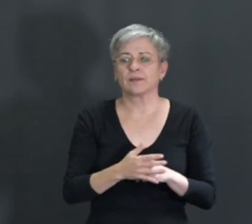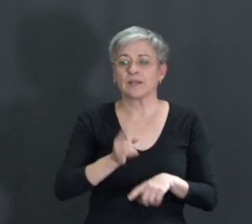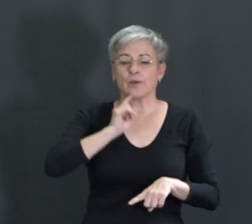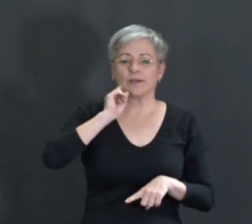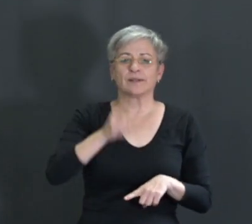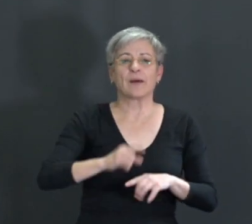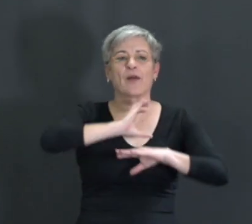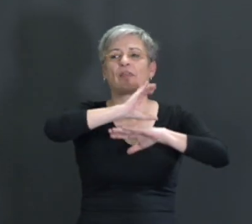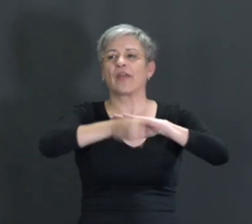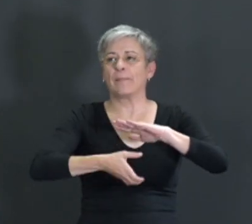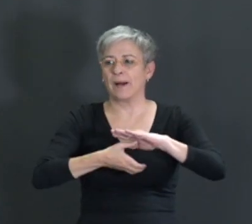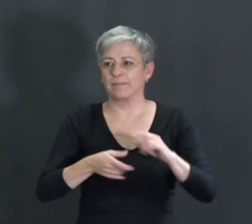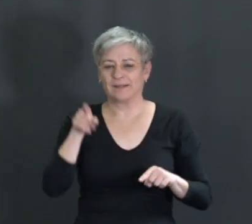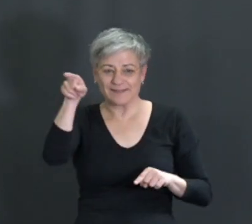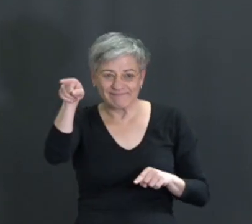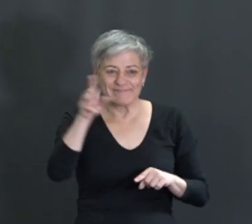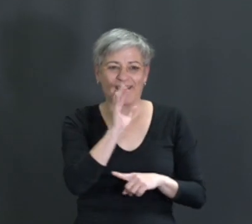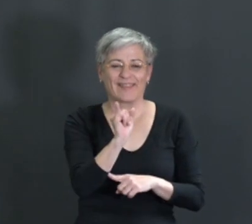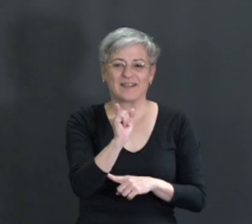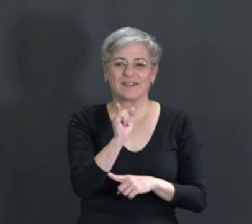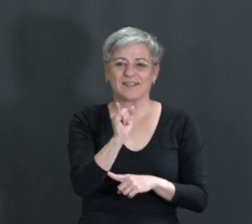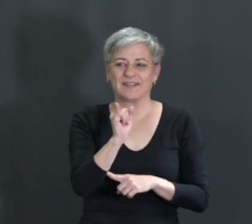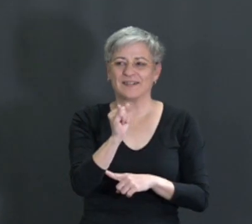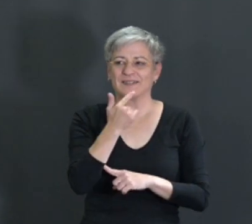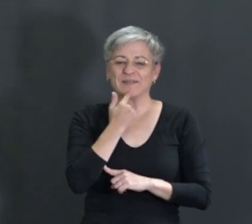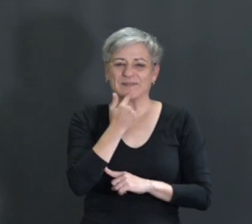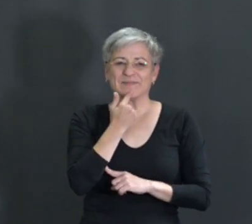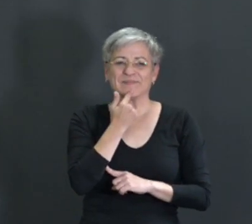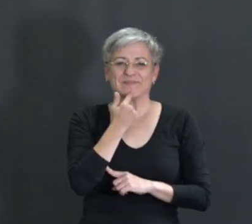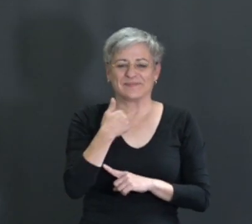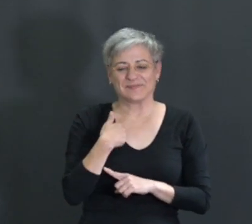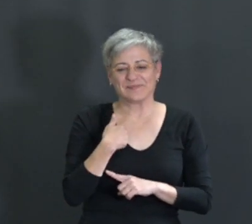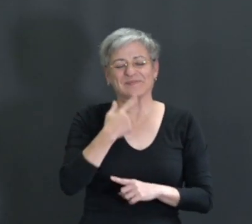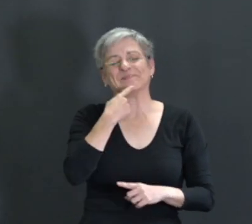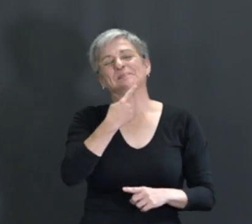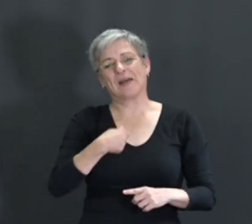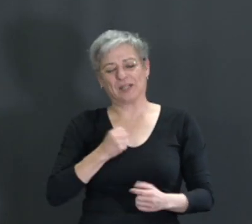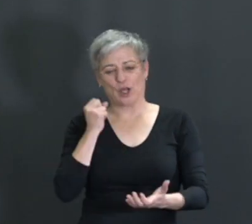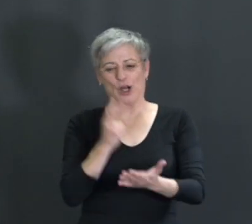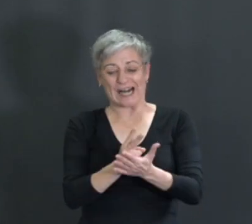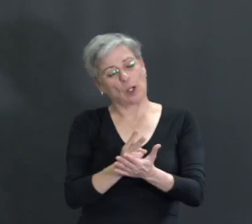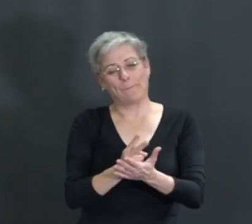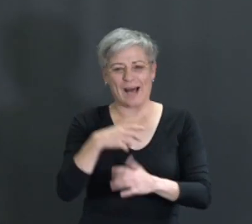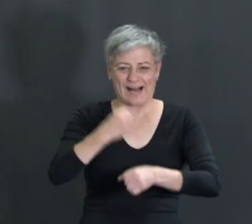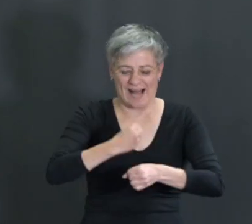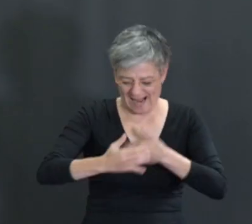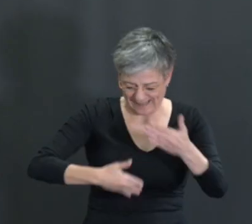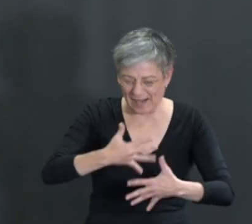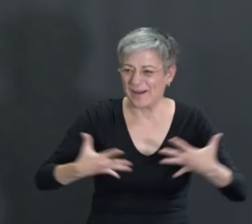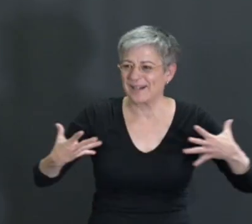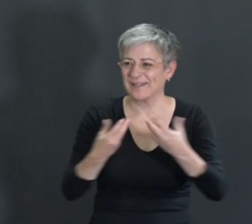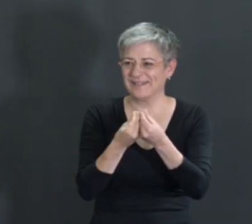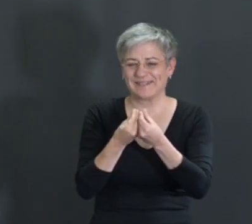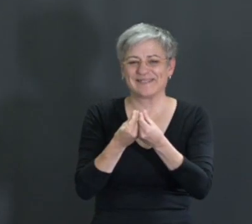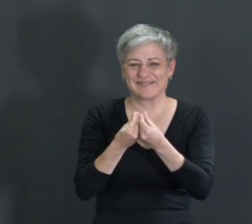del CEAPAT. Ahí está, que nos han echado ya... Retos. Sí. Para trabajar conjuntamente. Claro, ¿no? Nos lo